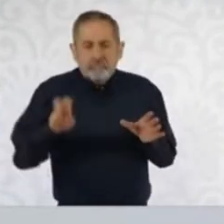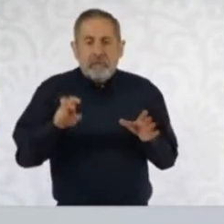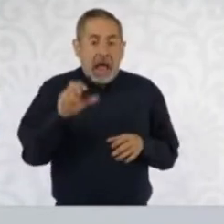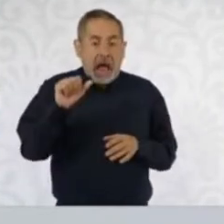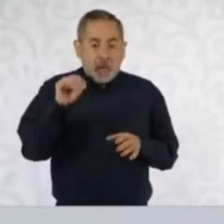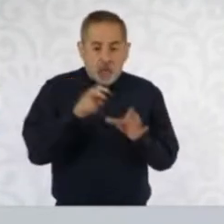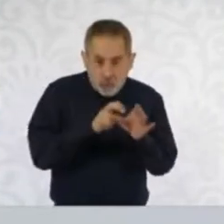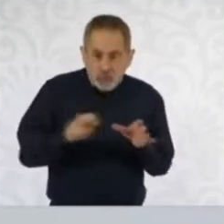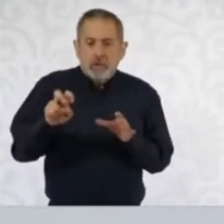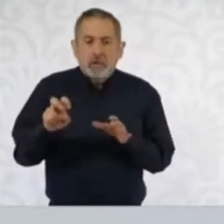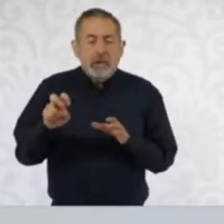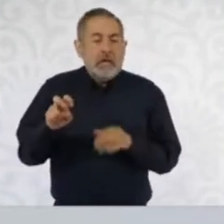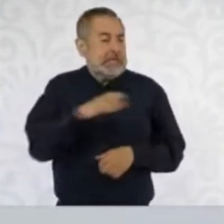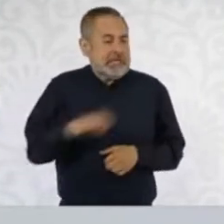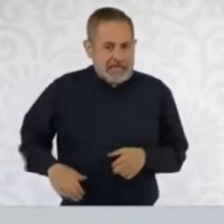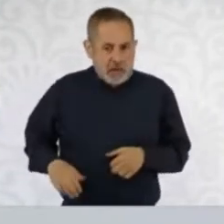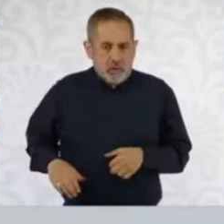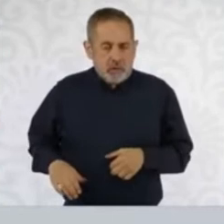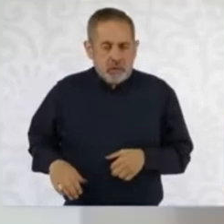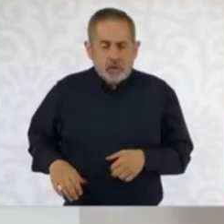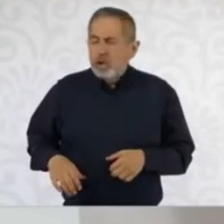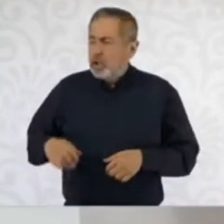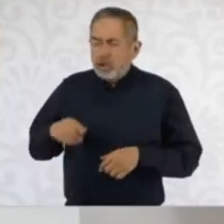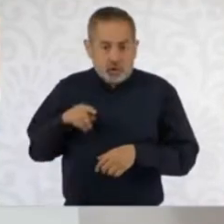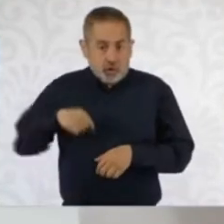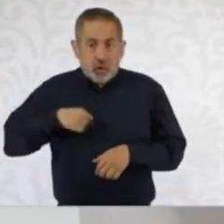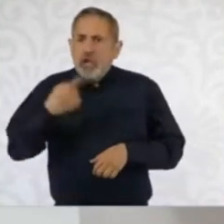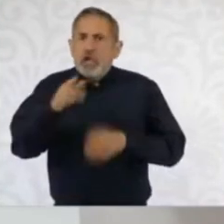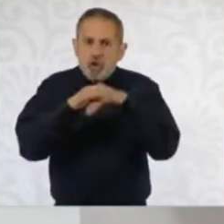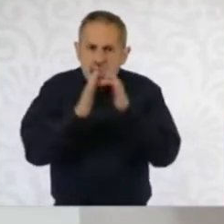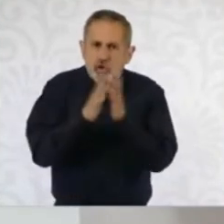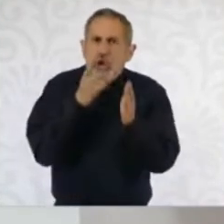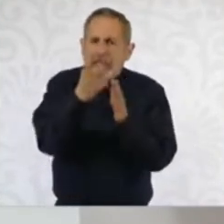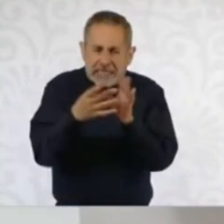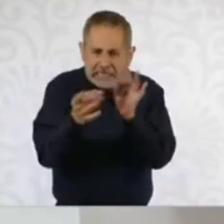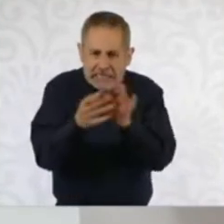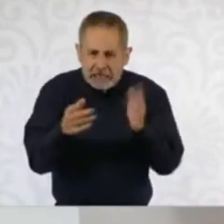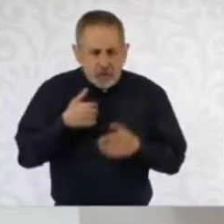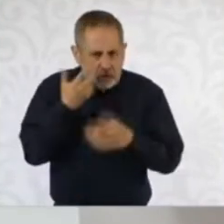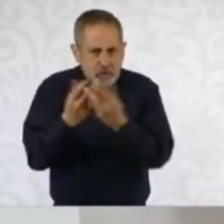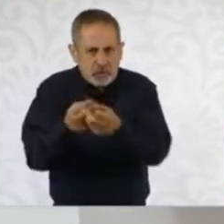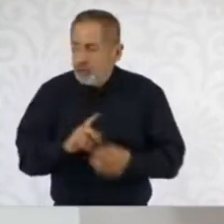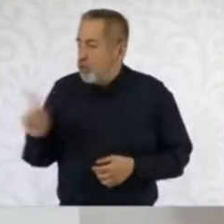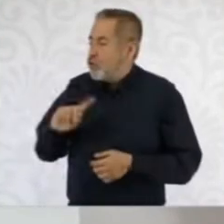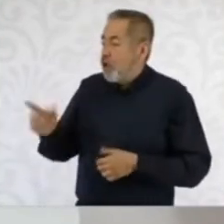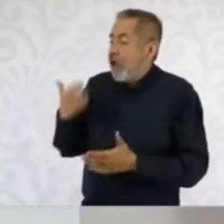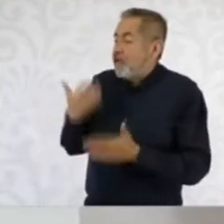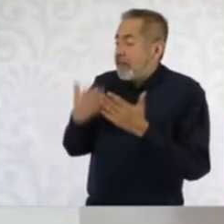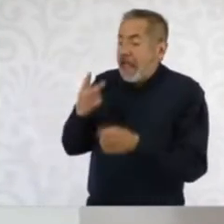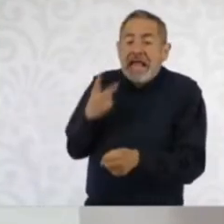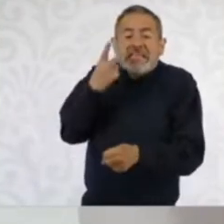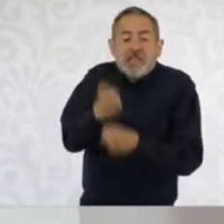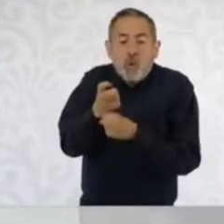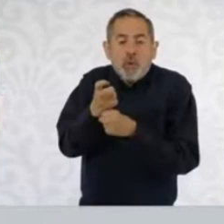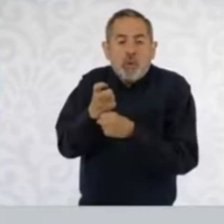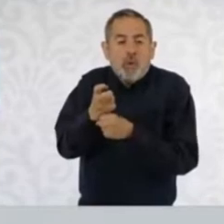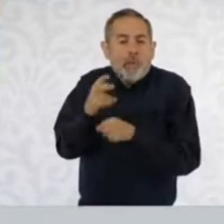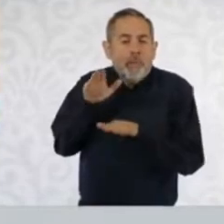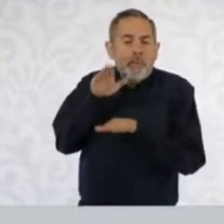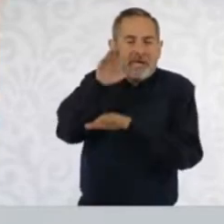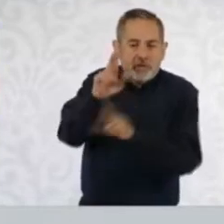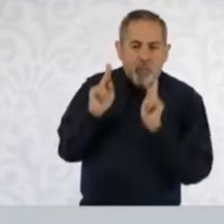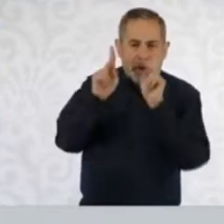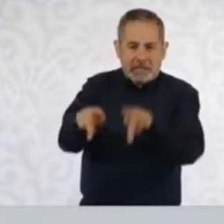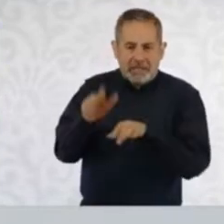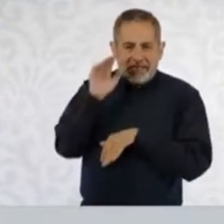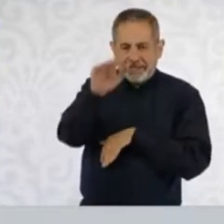le digo, pues yo me quiero ir con usted, ¿no? Y me dice, no, te tienes que quedar a acabar el segundo piso, porque todavía no lo terminábamos, ¿no?